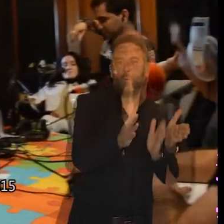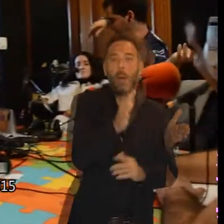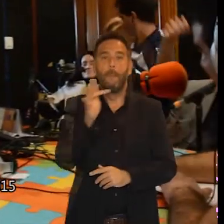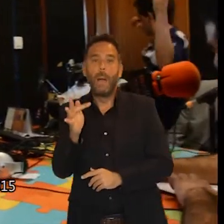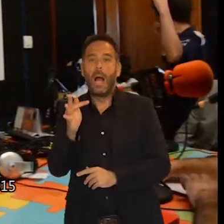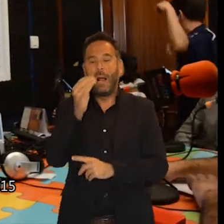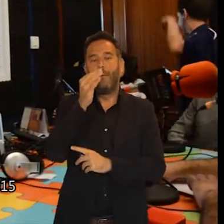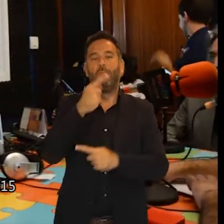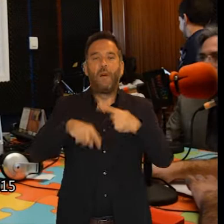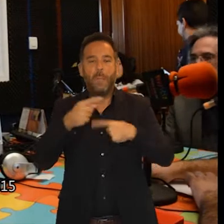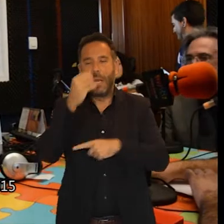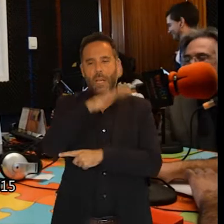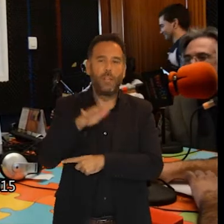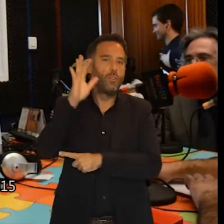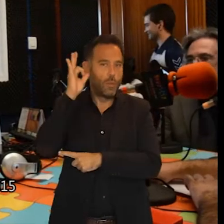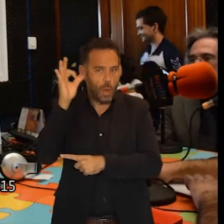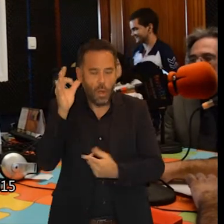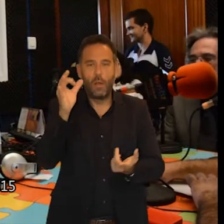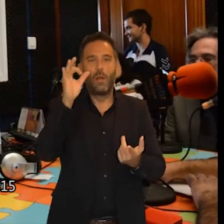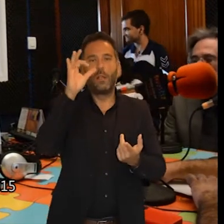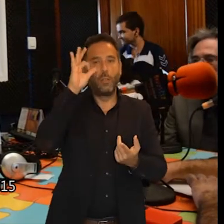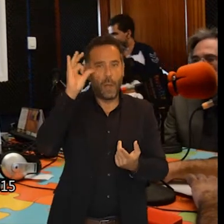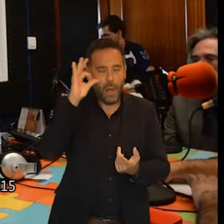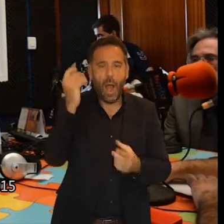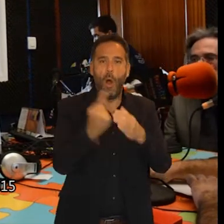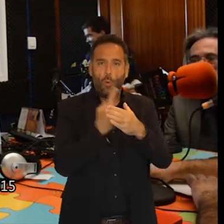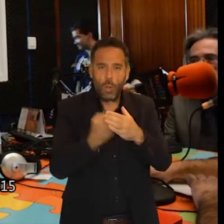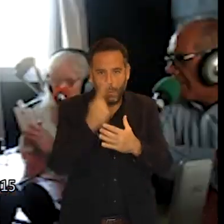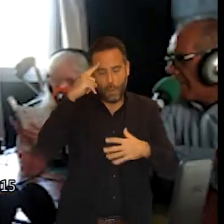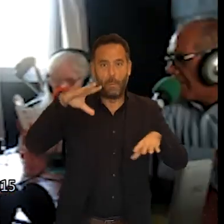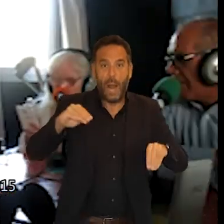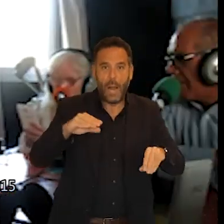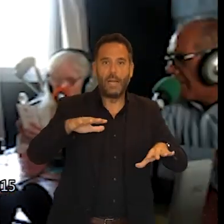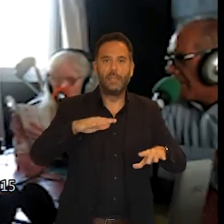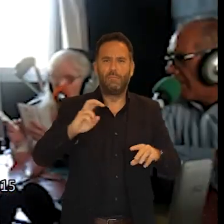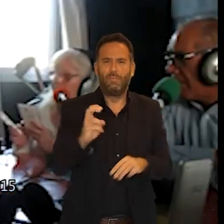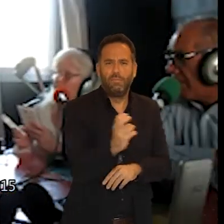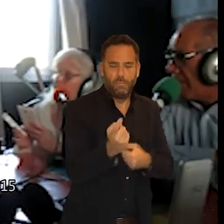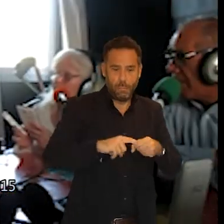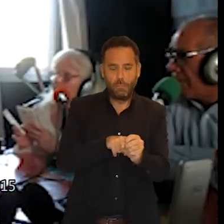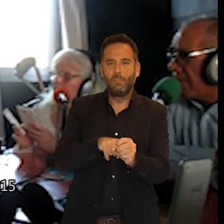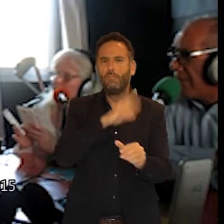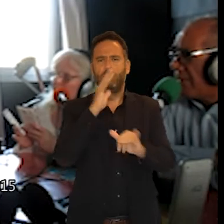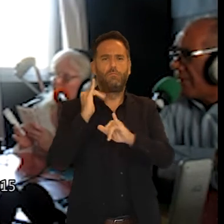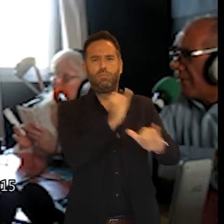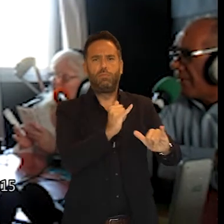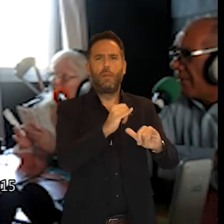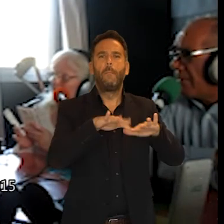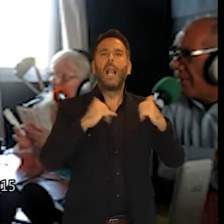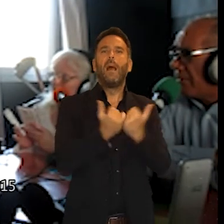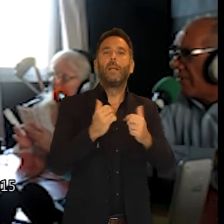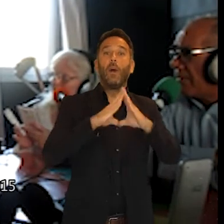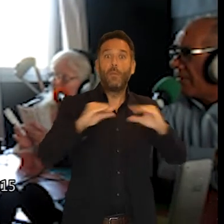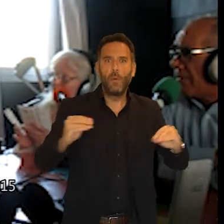Down, autismo, síndrome de Asperger, parálisis cerebral y otras diversidades, han denunciado al Parlamento andaluz las listas de espera que